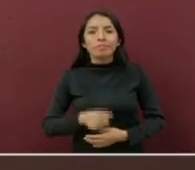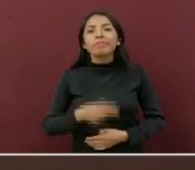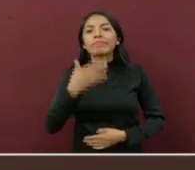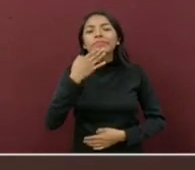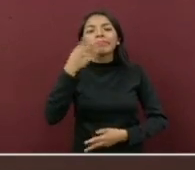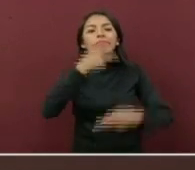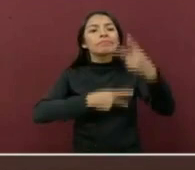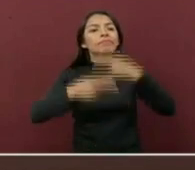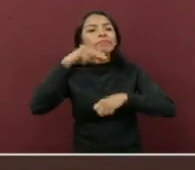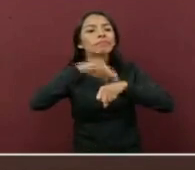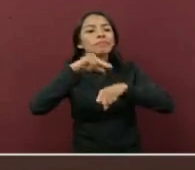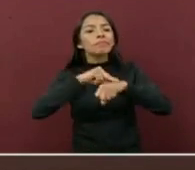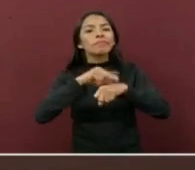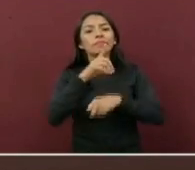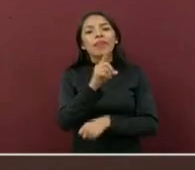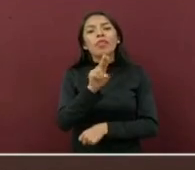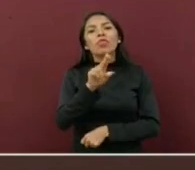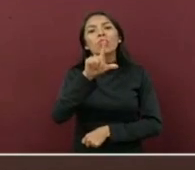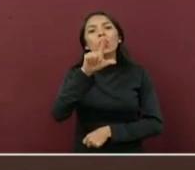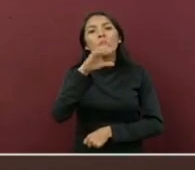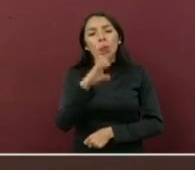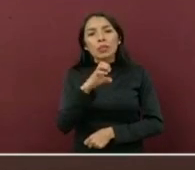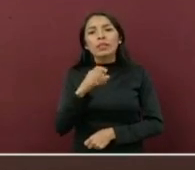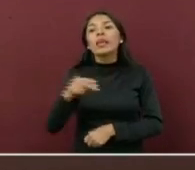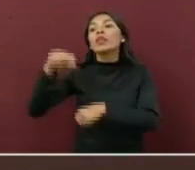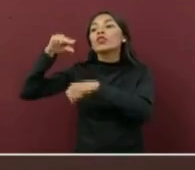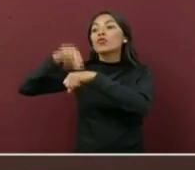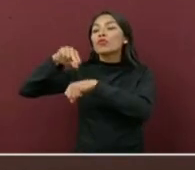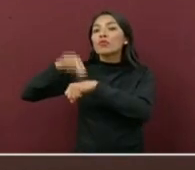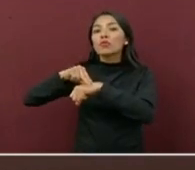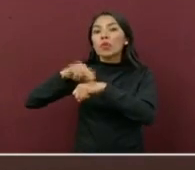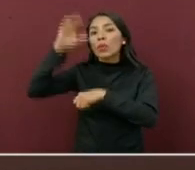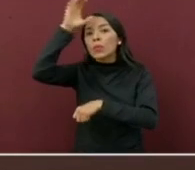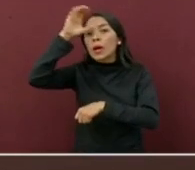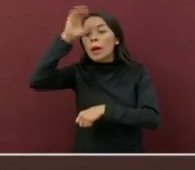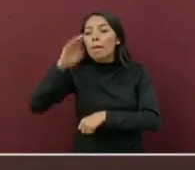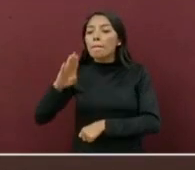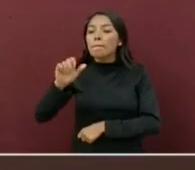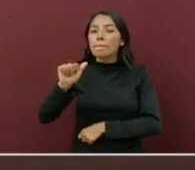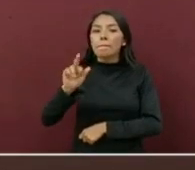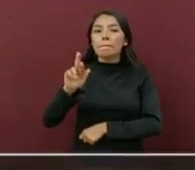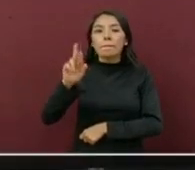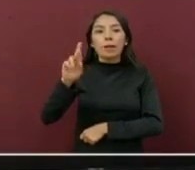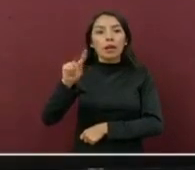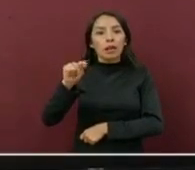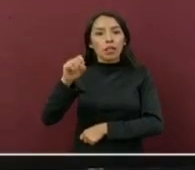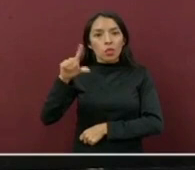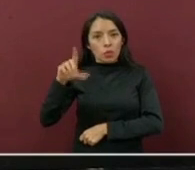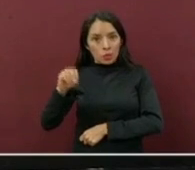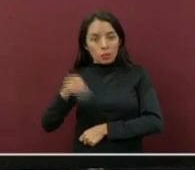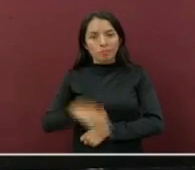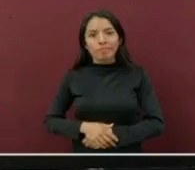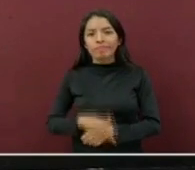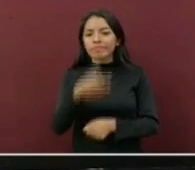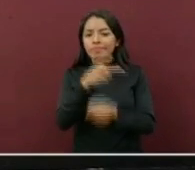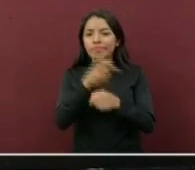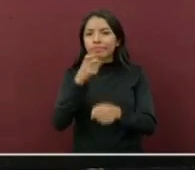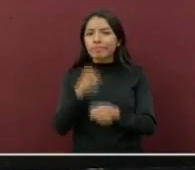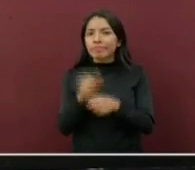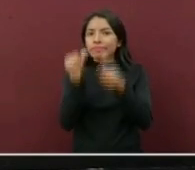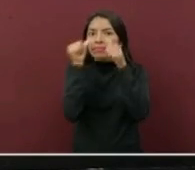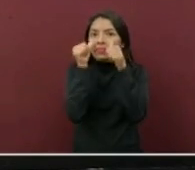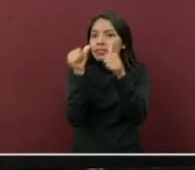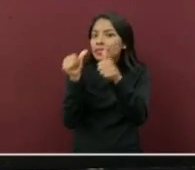doctora dulce maría espejo guevara y al señor doctor en ciencias bartolo avendaño borromeo los invito a poner